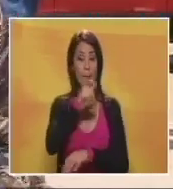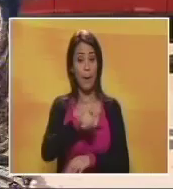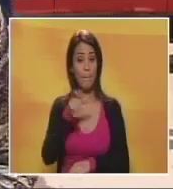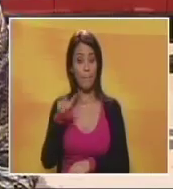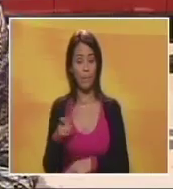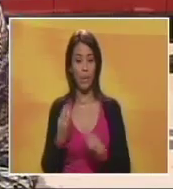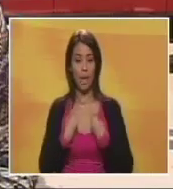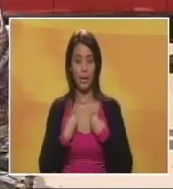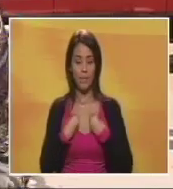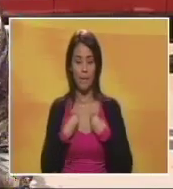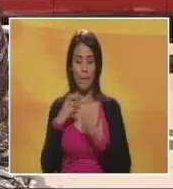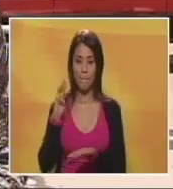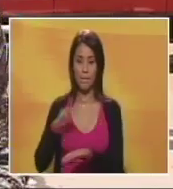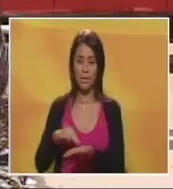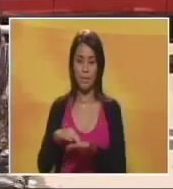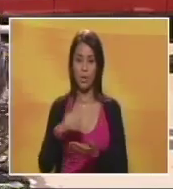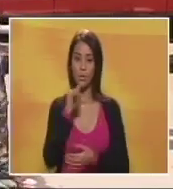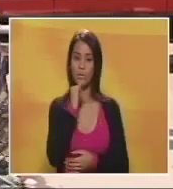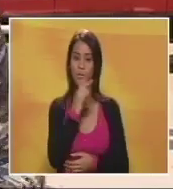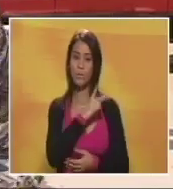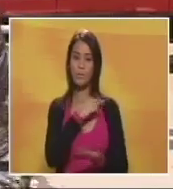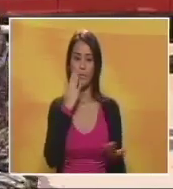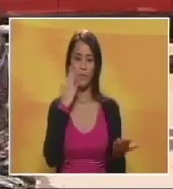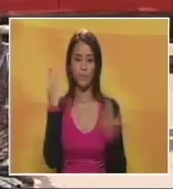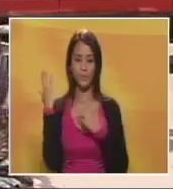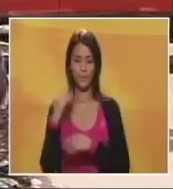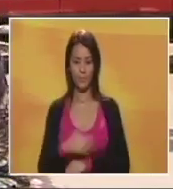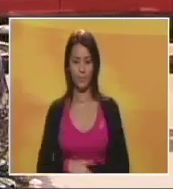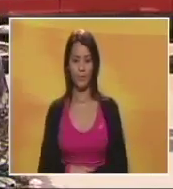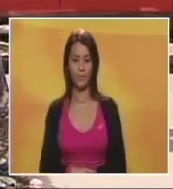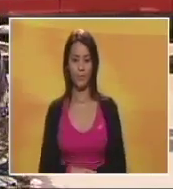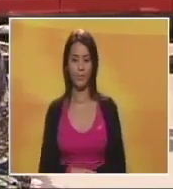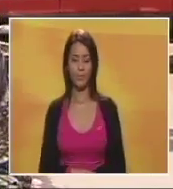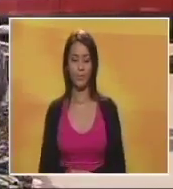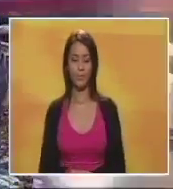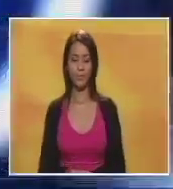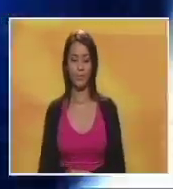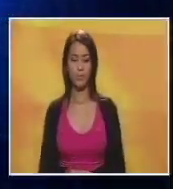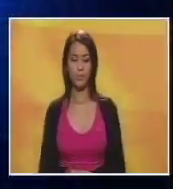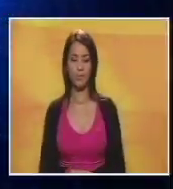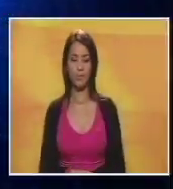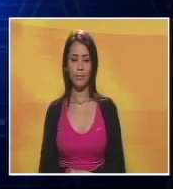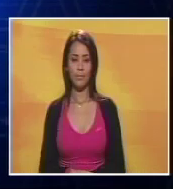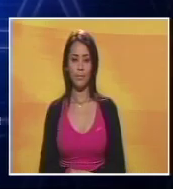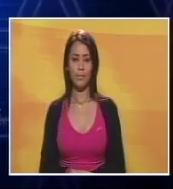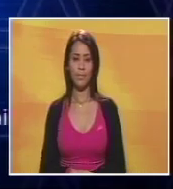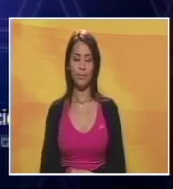que habitan en la zona. Con esta información retornamos el contacto a los estudios.